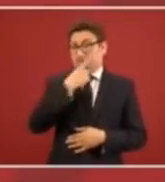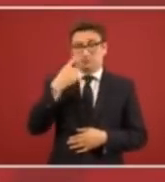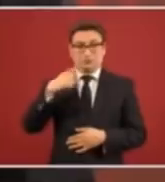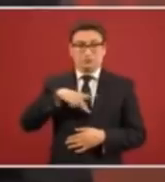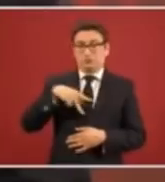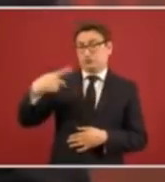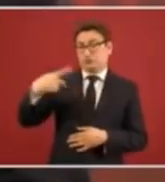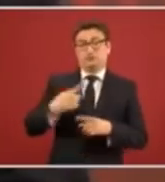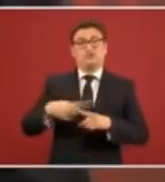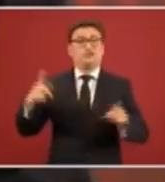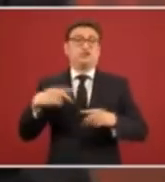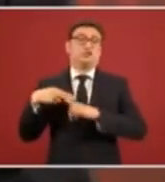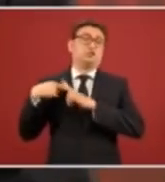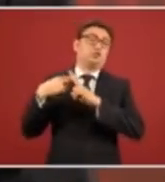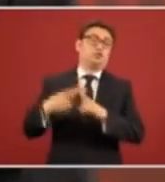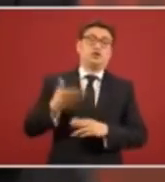desde